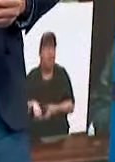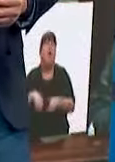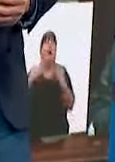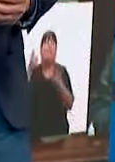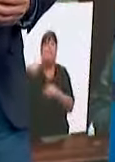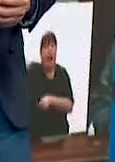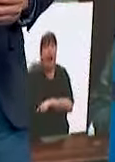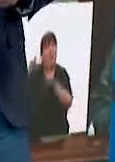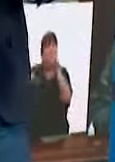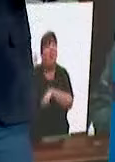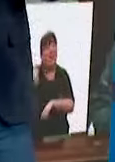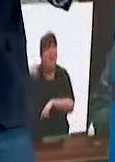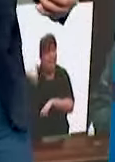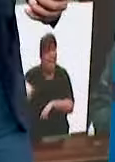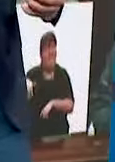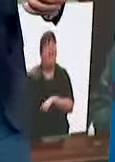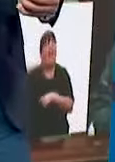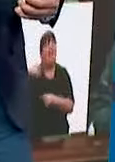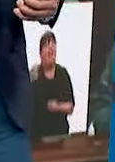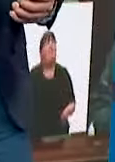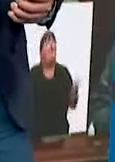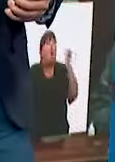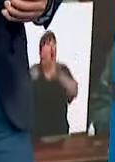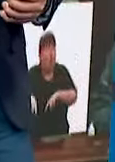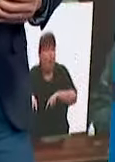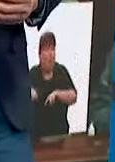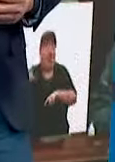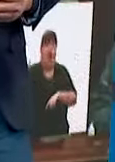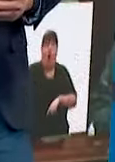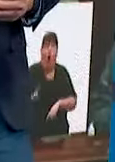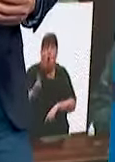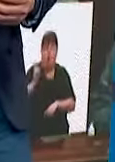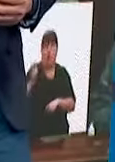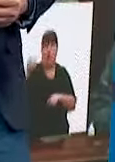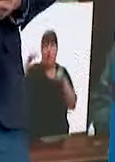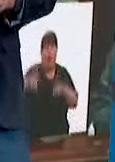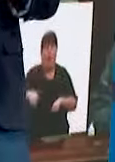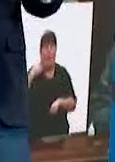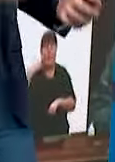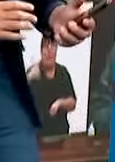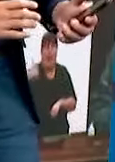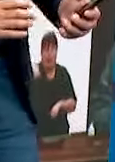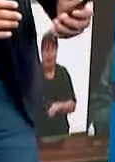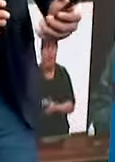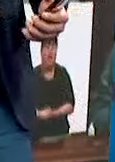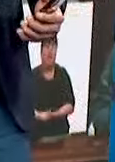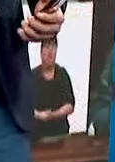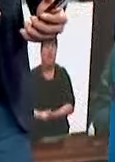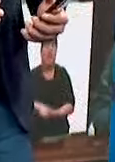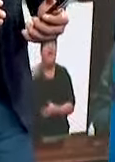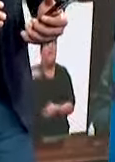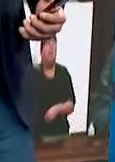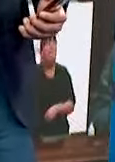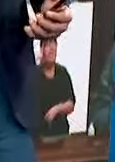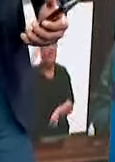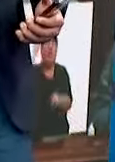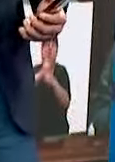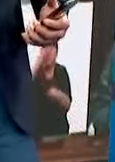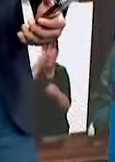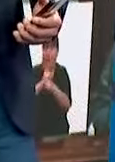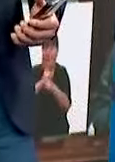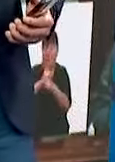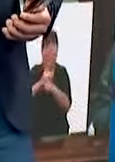de 6 a 100 empleados, que tiene 6 a 100 empleados en la planta, es justamente de 8 meses, y si es menos de 6 empleados, o sea,